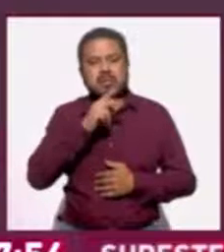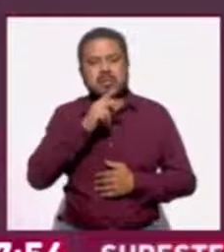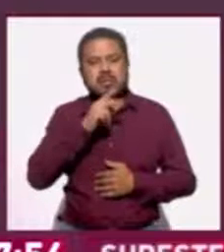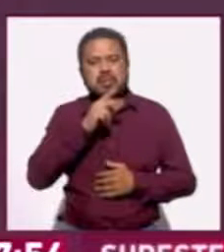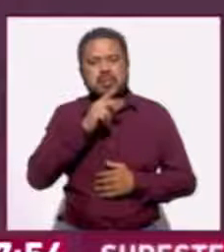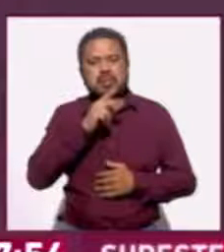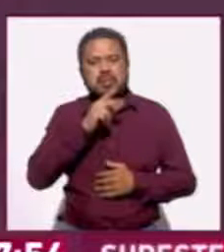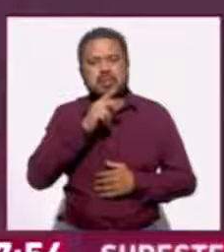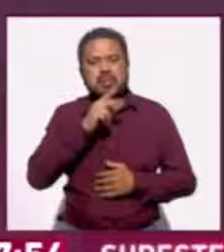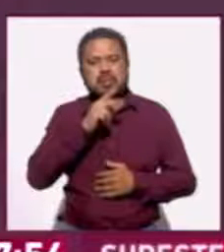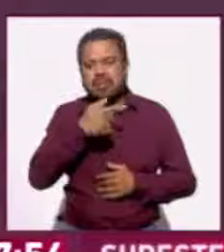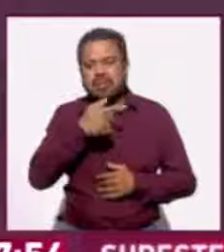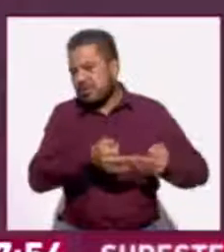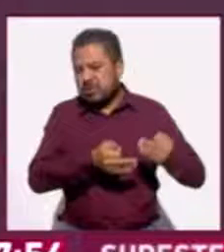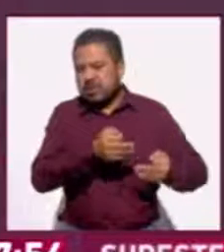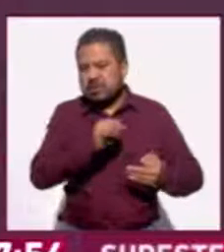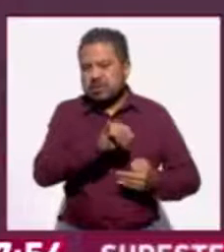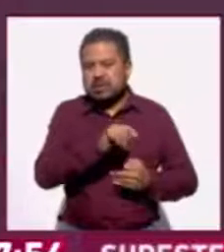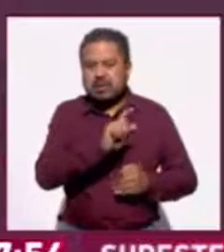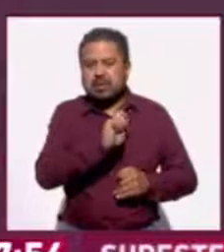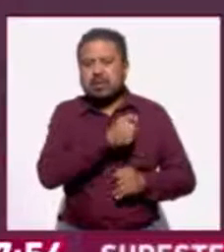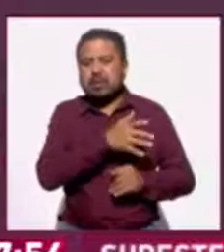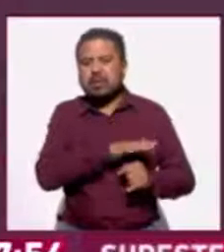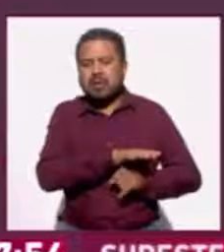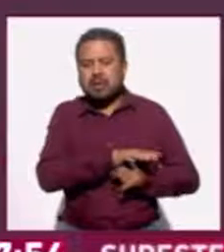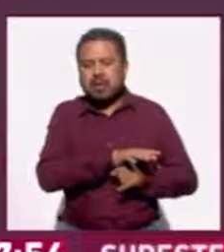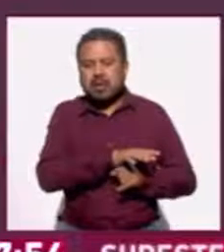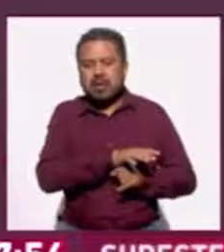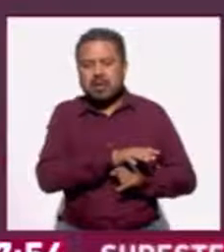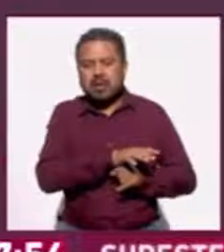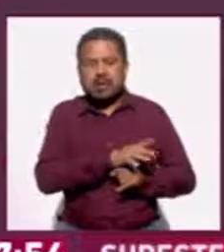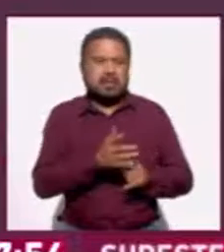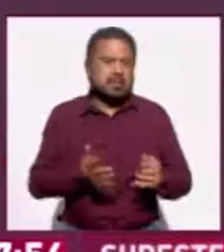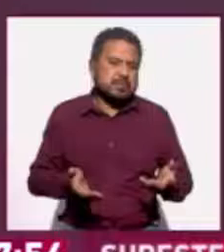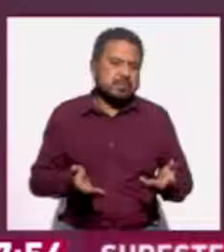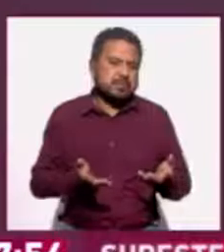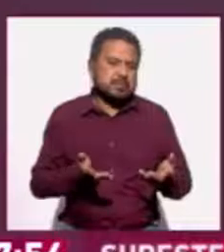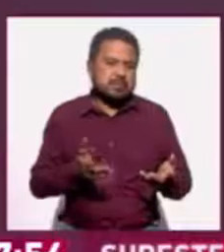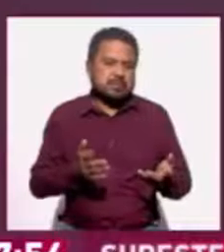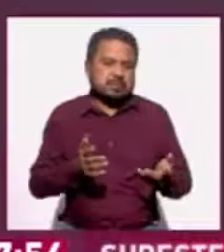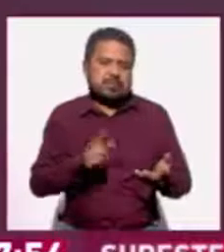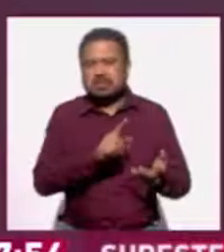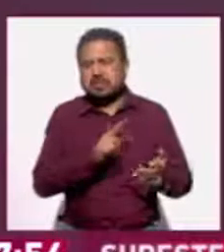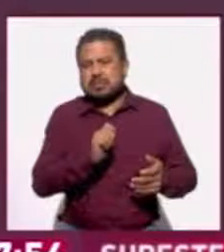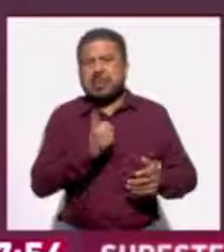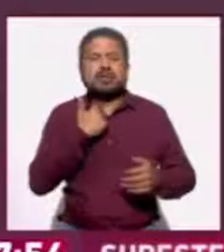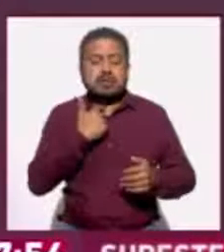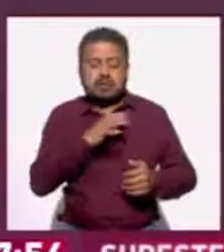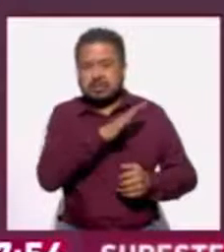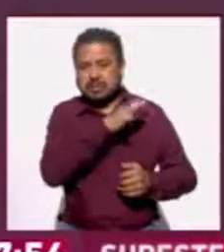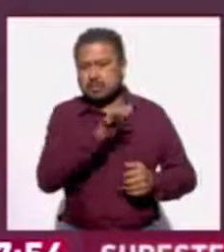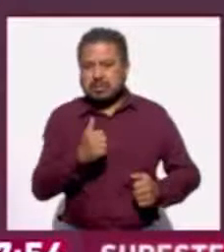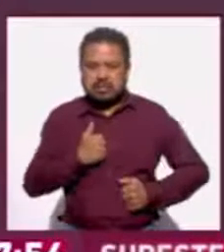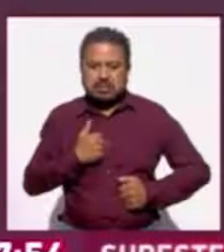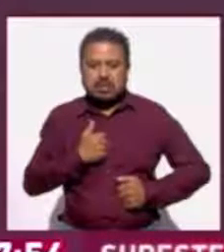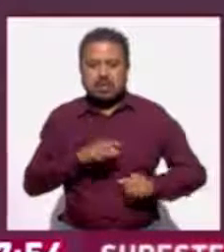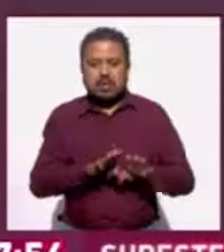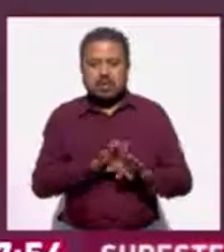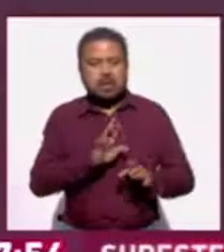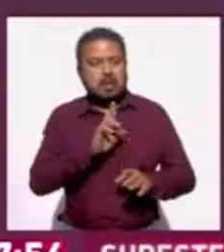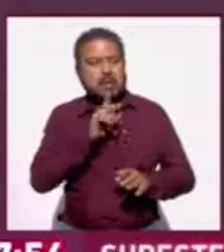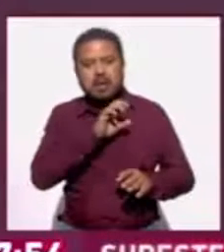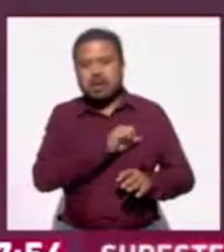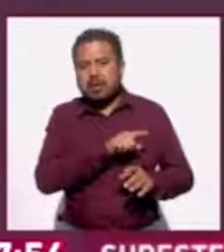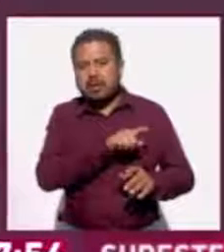juzgado. Y en el caso del general Cienfuegos se ve claramente cómo se prefiere que